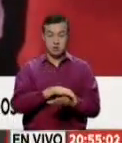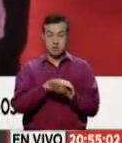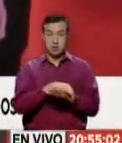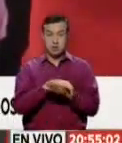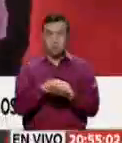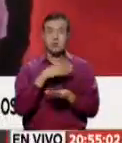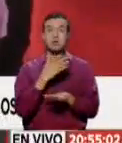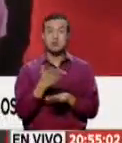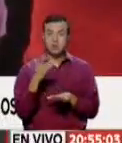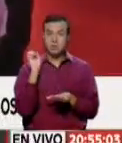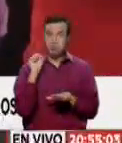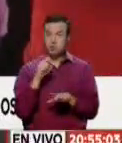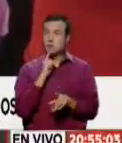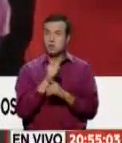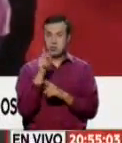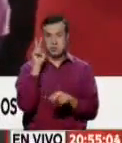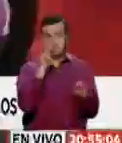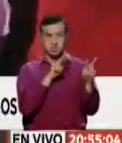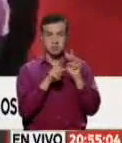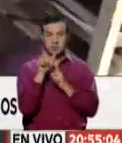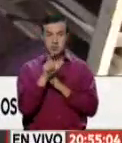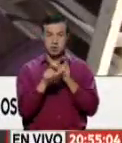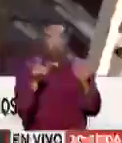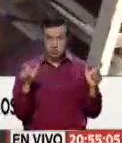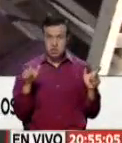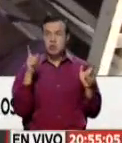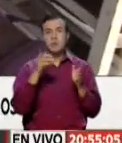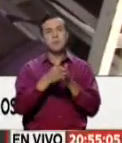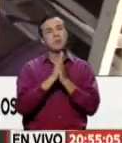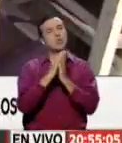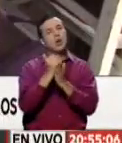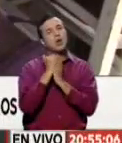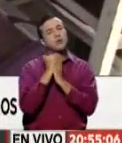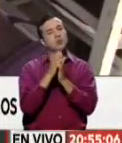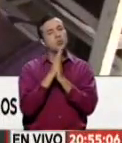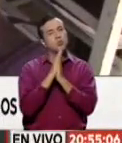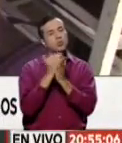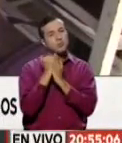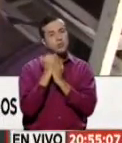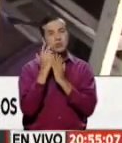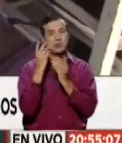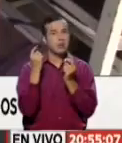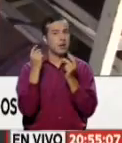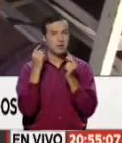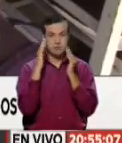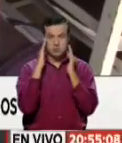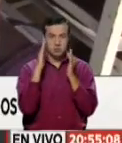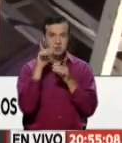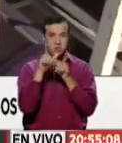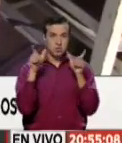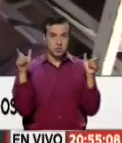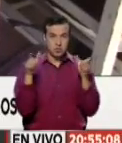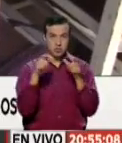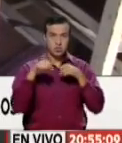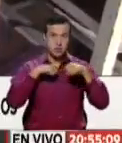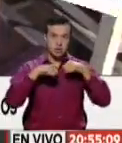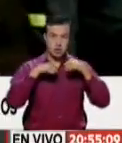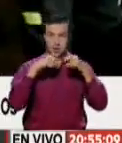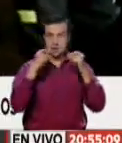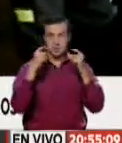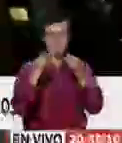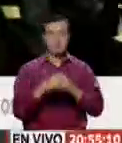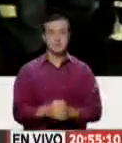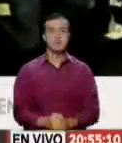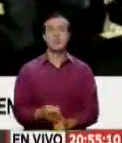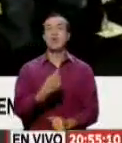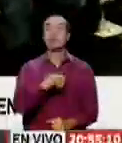estas pulseras permite ubicarlos como personas que solicitan ayuda humanitaria, lo que agiliza la respuesta de su trámite migratorio.